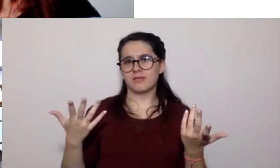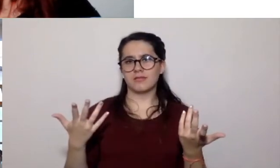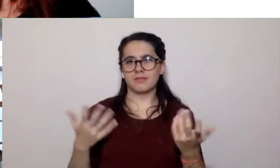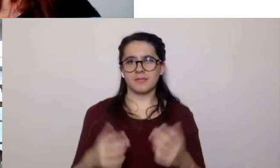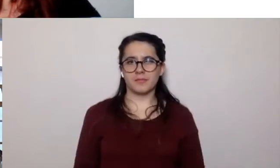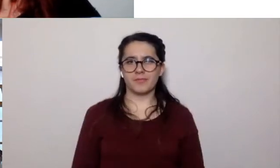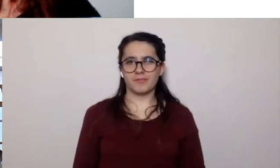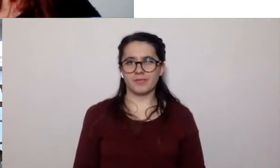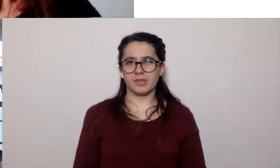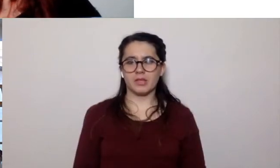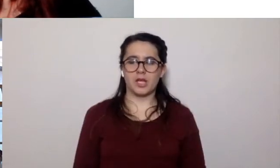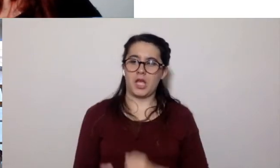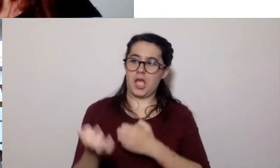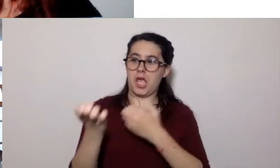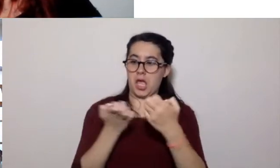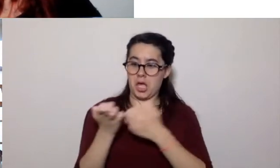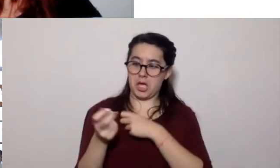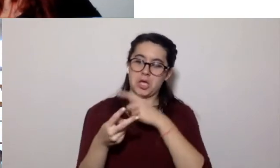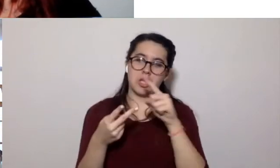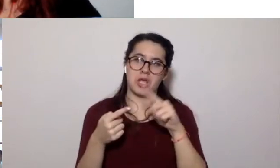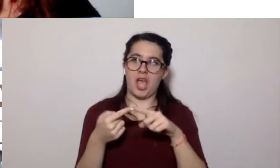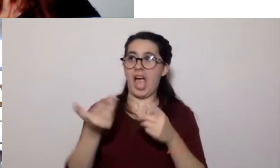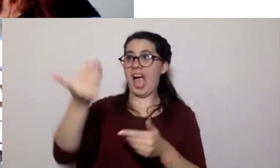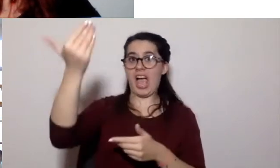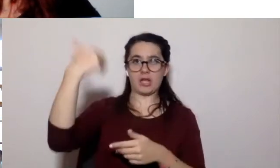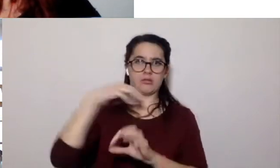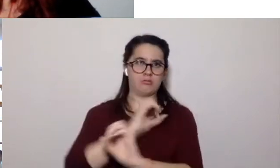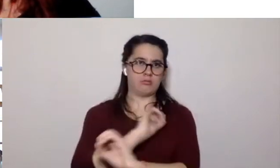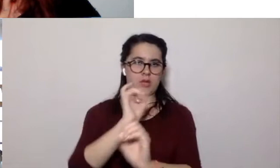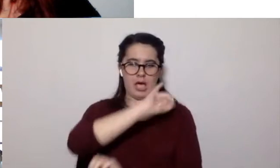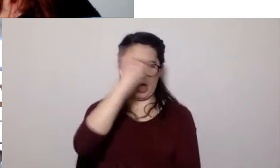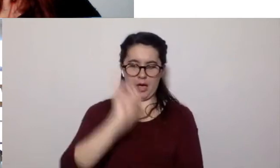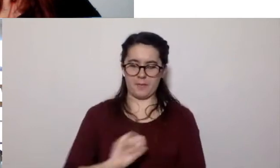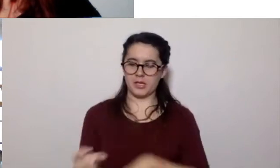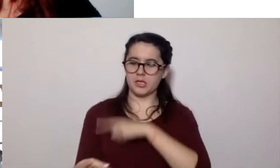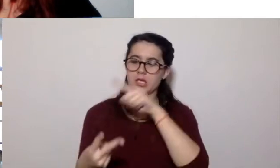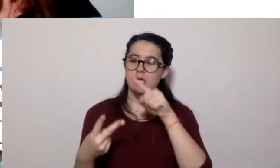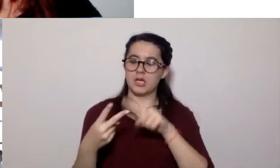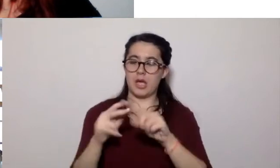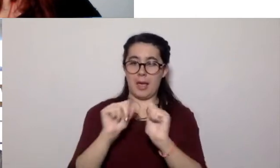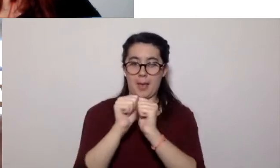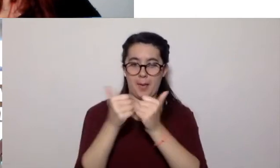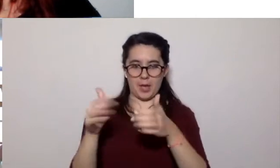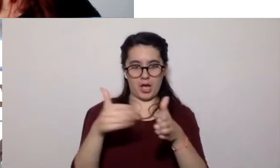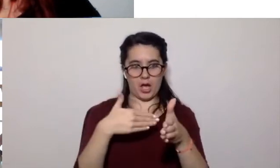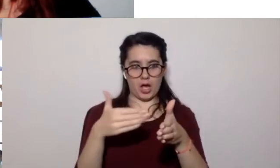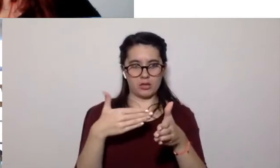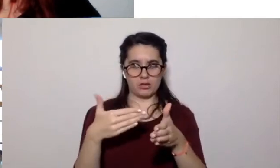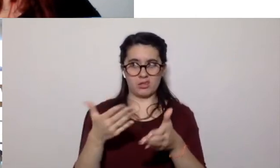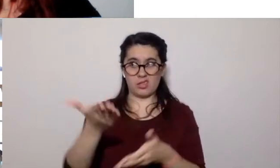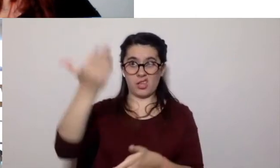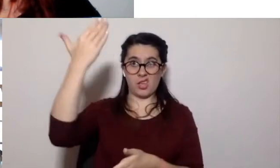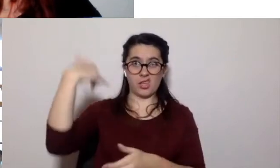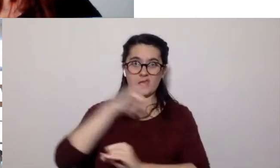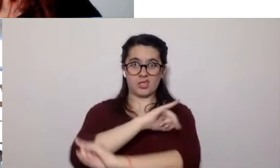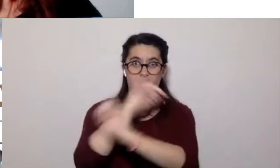tengo que hacer ejercicio que nunca antes hice. Tengo que cocinar pan y nunca he cocinado